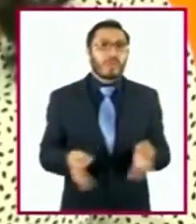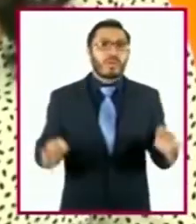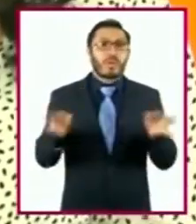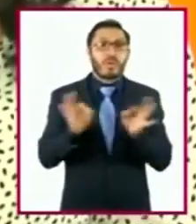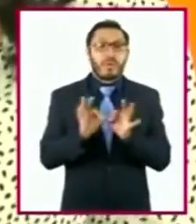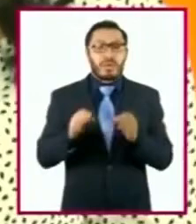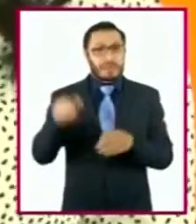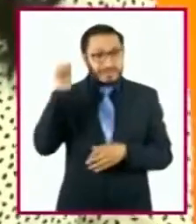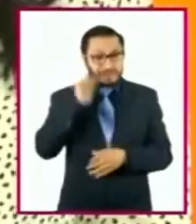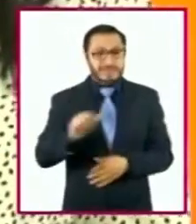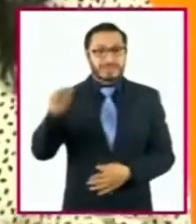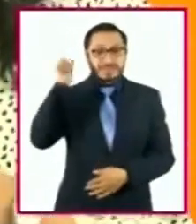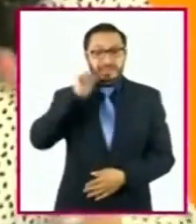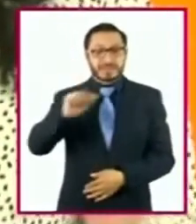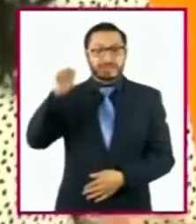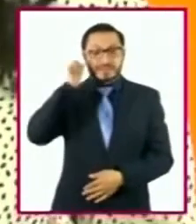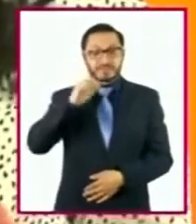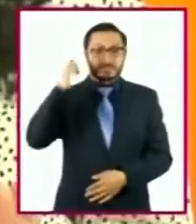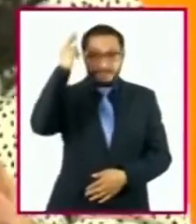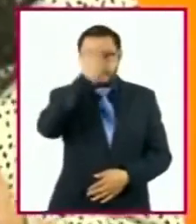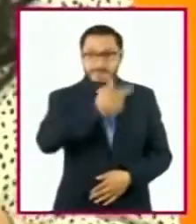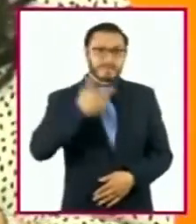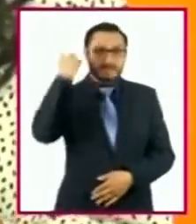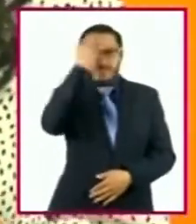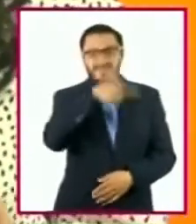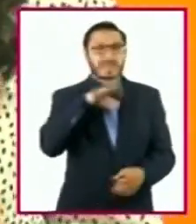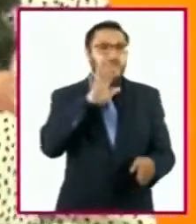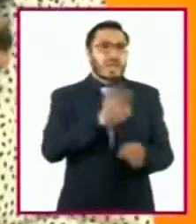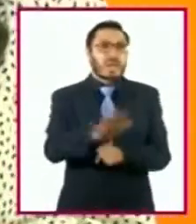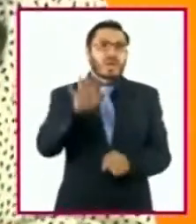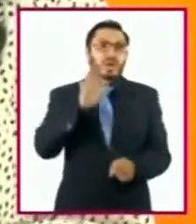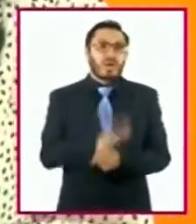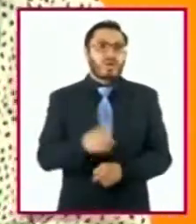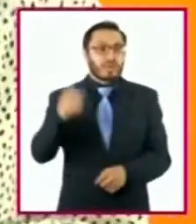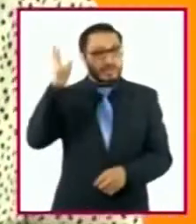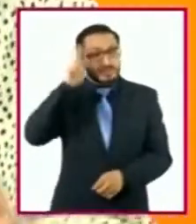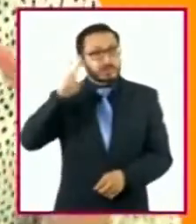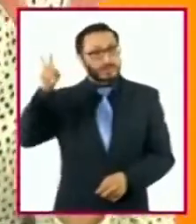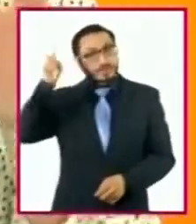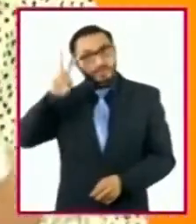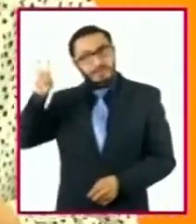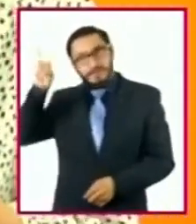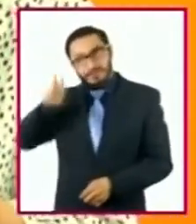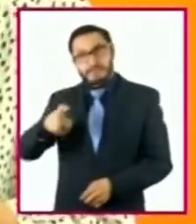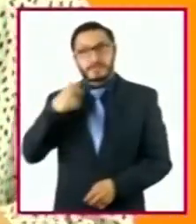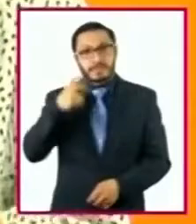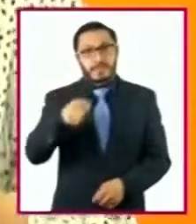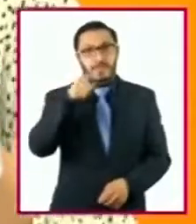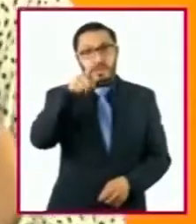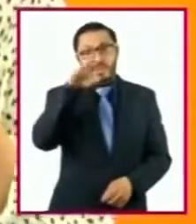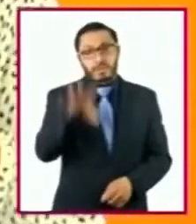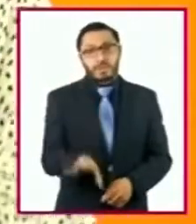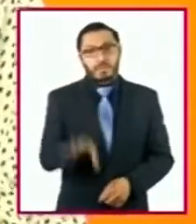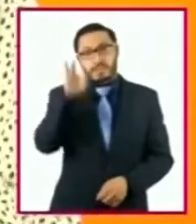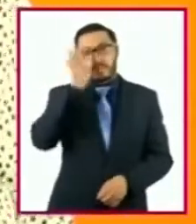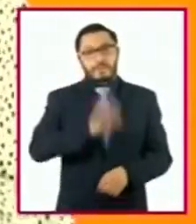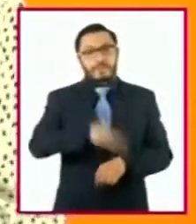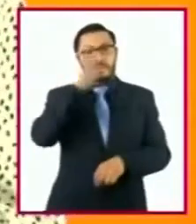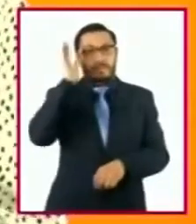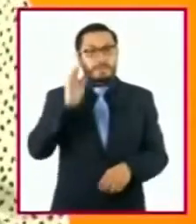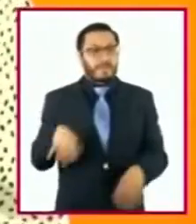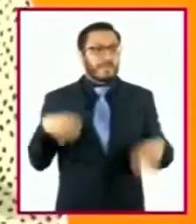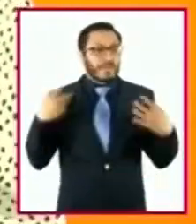que siempre revisen cuáles son todos los sueños que tienen y que de ahí elijan los que más